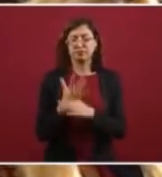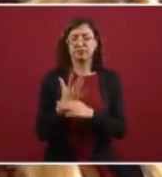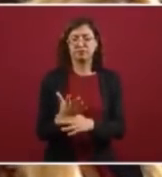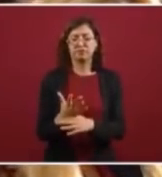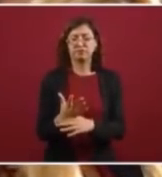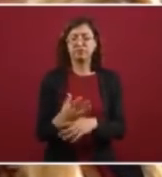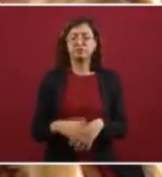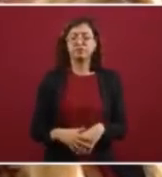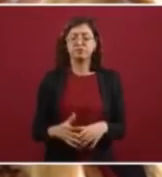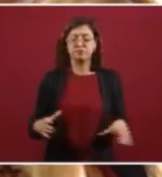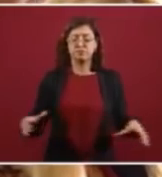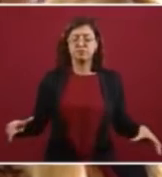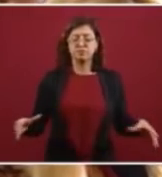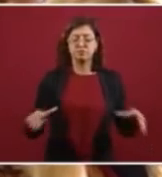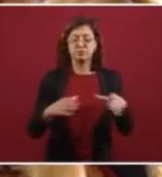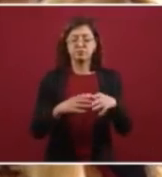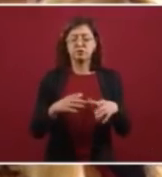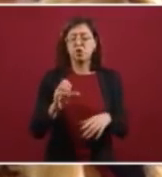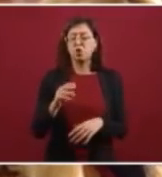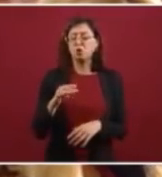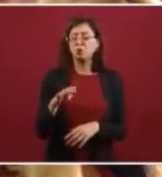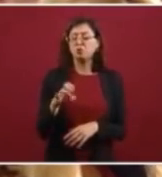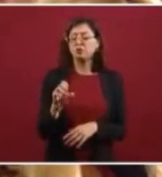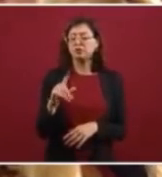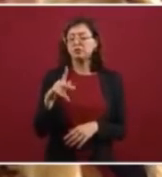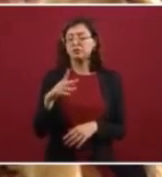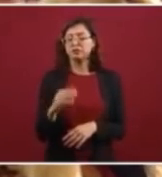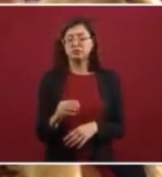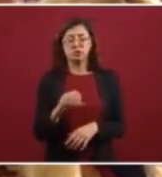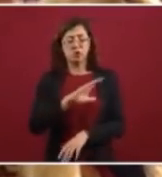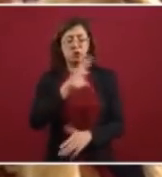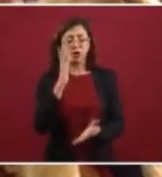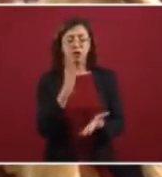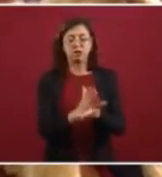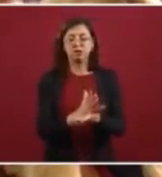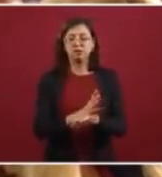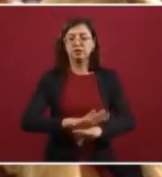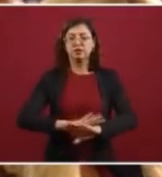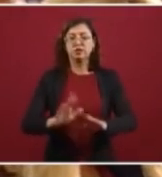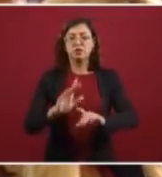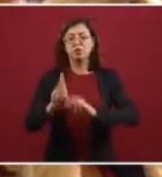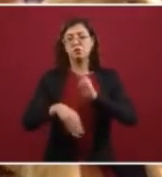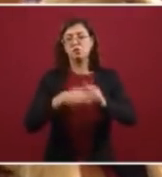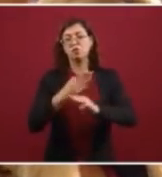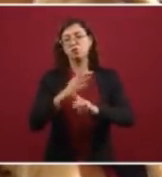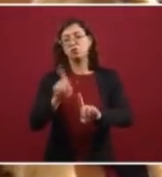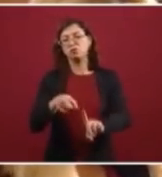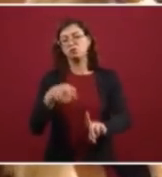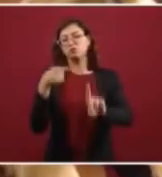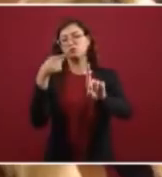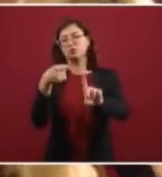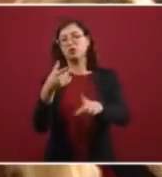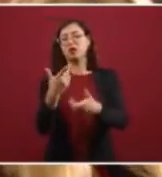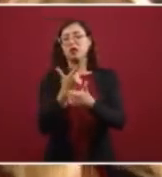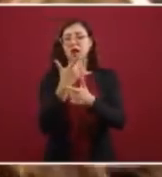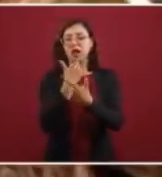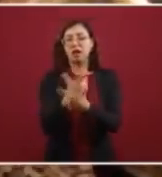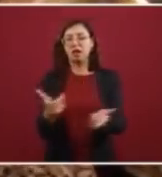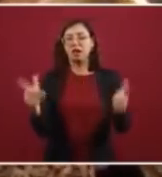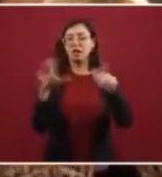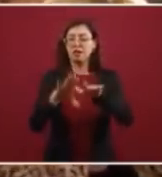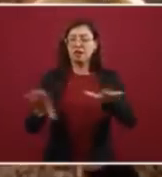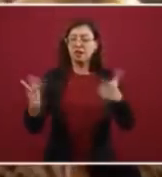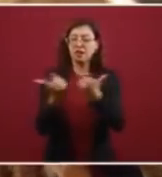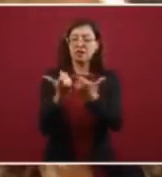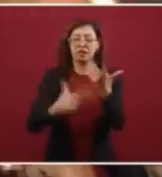del comunismo eliminaría el último obstáculo que separaba al mundo de su destino de democracia liberal y economía de